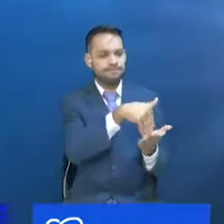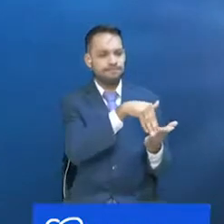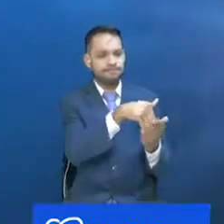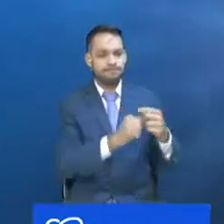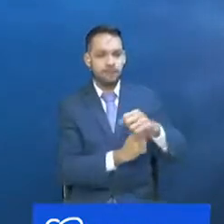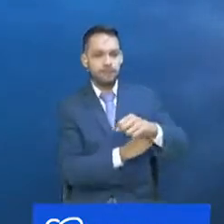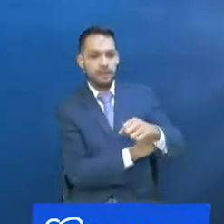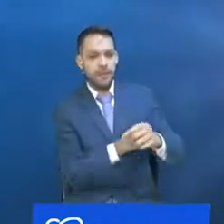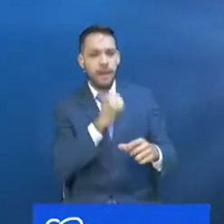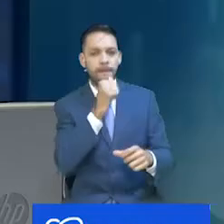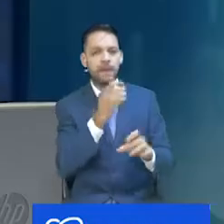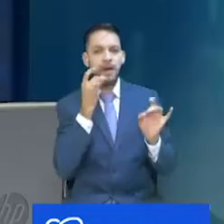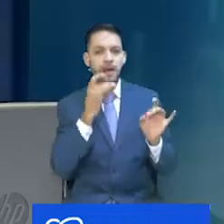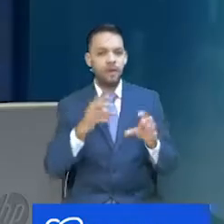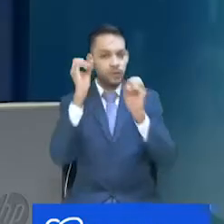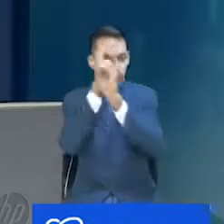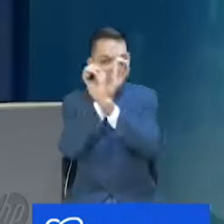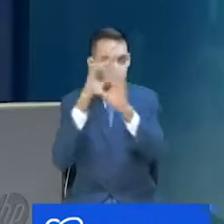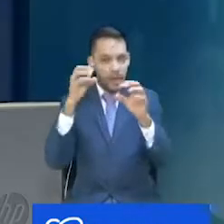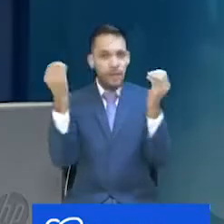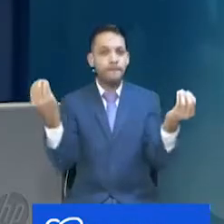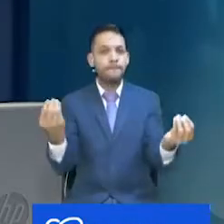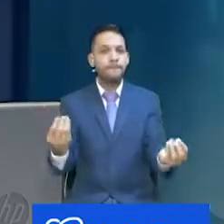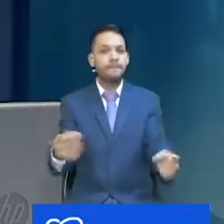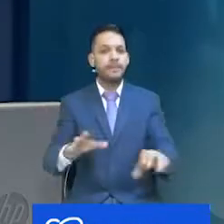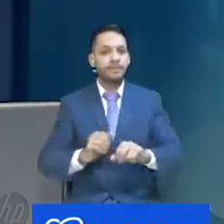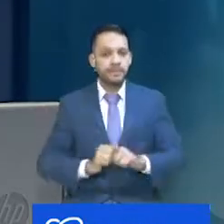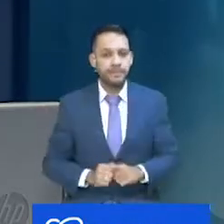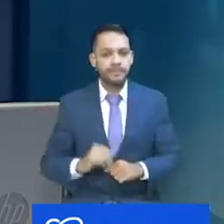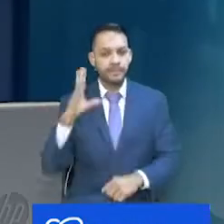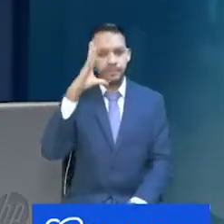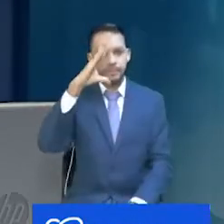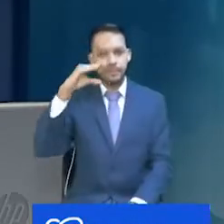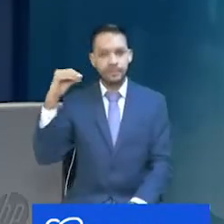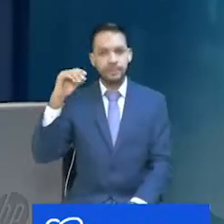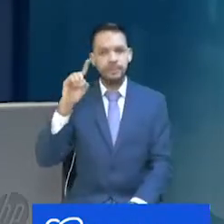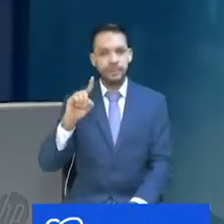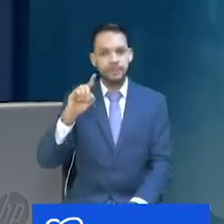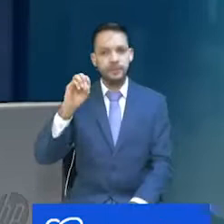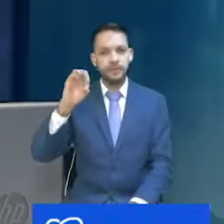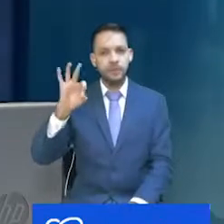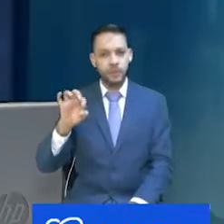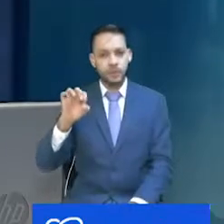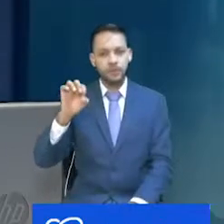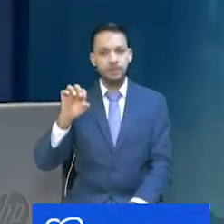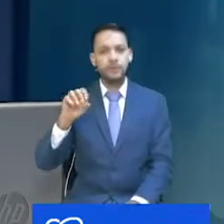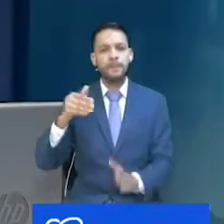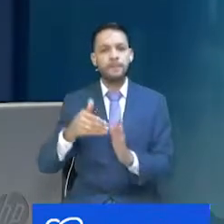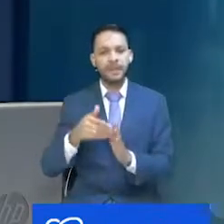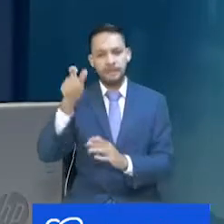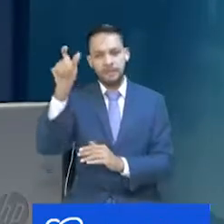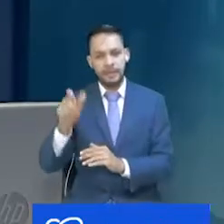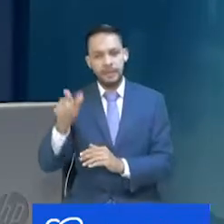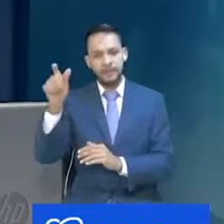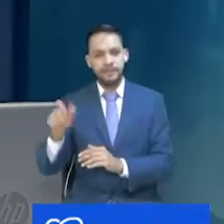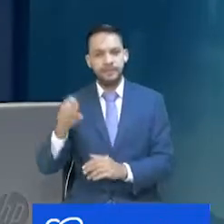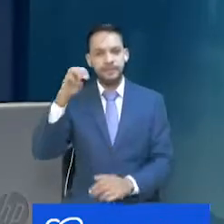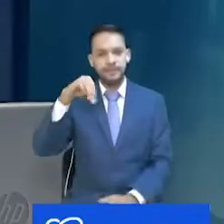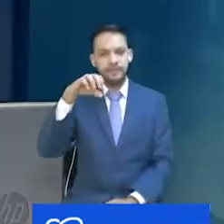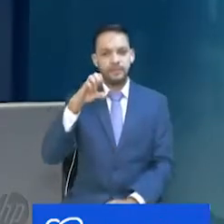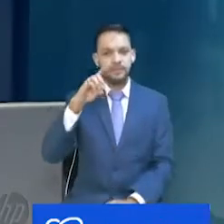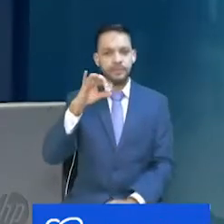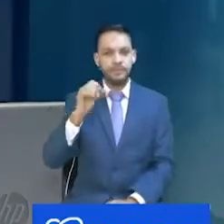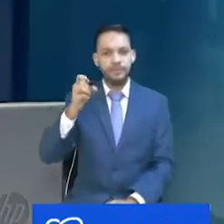cientos de personas en el quindío más de 108 mil usuarios de la liquidada empresa med y más ya comenzaron a ser